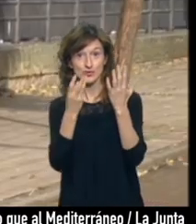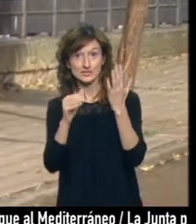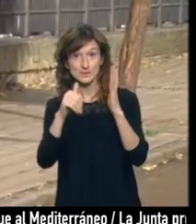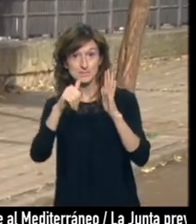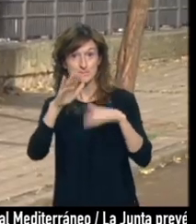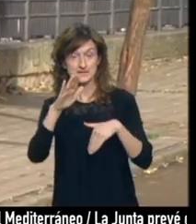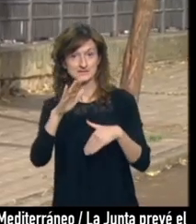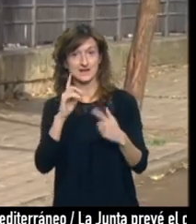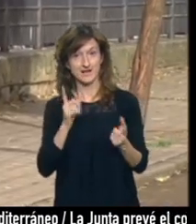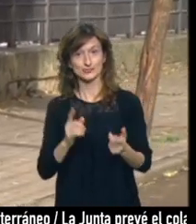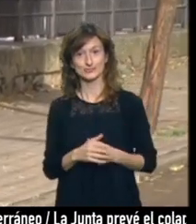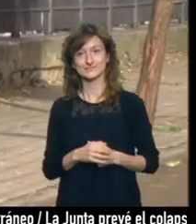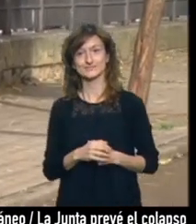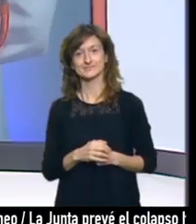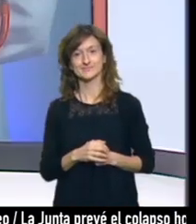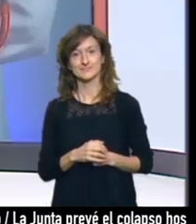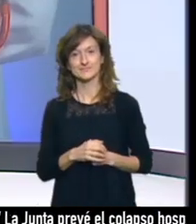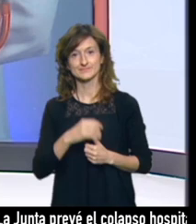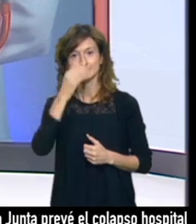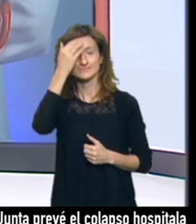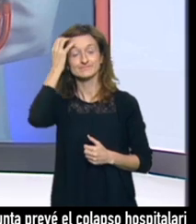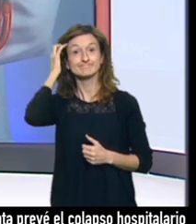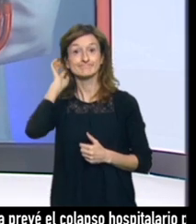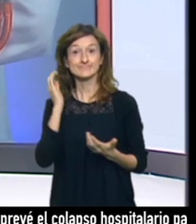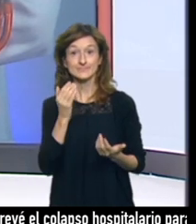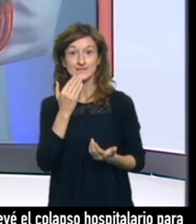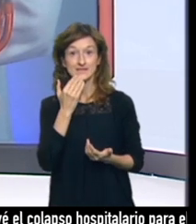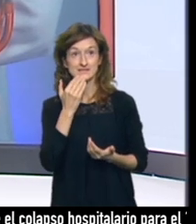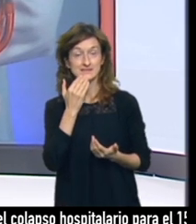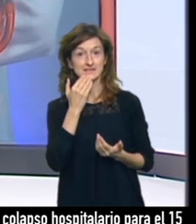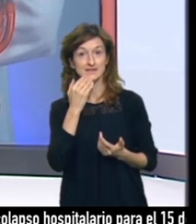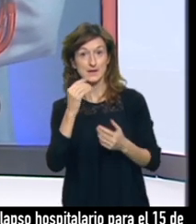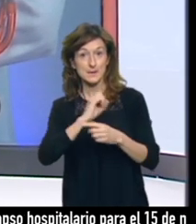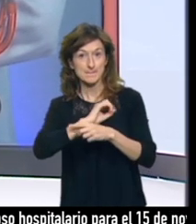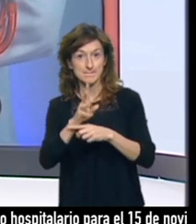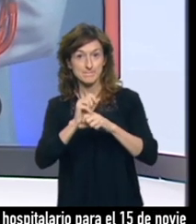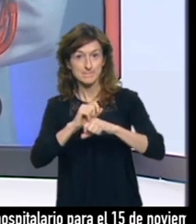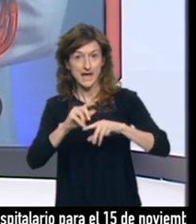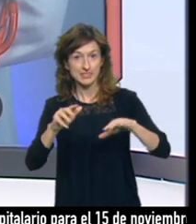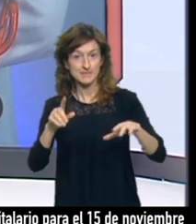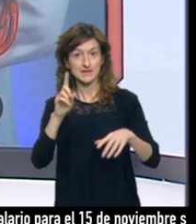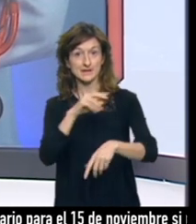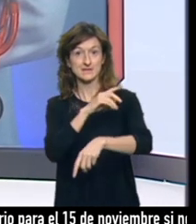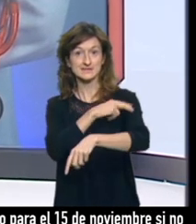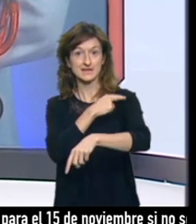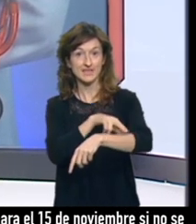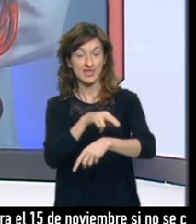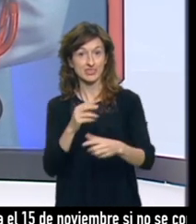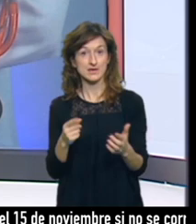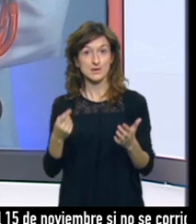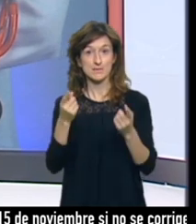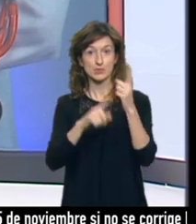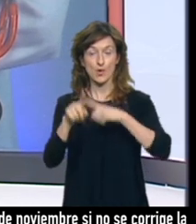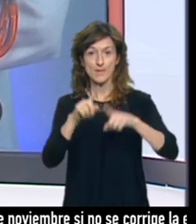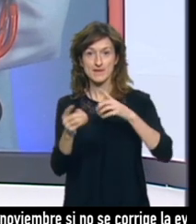80 años en muchos casos. Por si no tuviéramos poco, con la pandemia, a la situación sanitaria se le une un problema